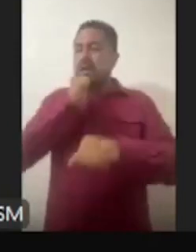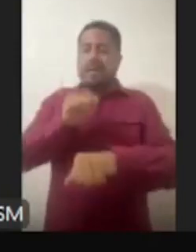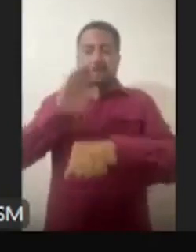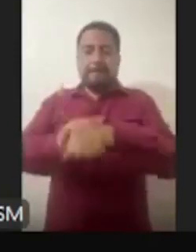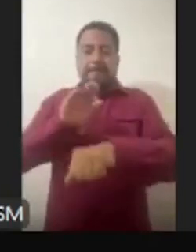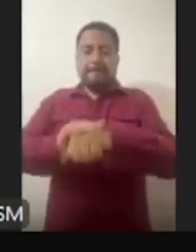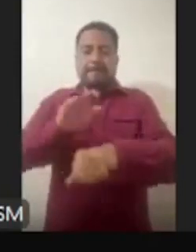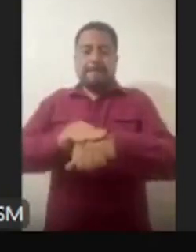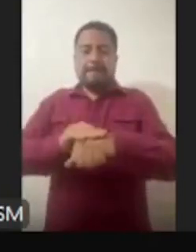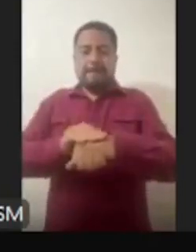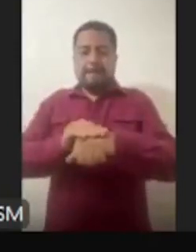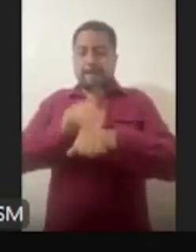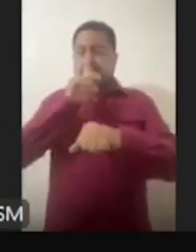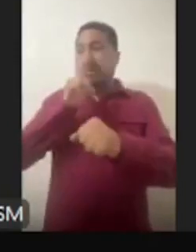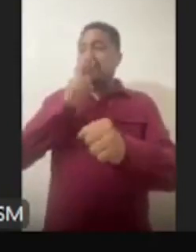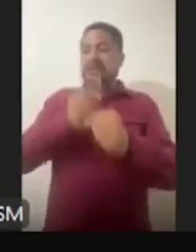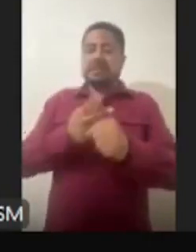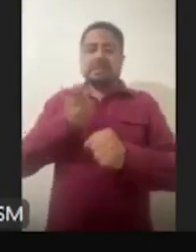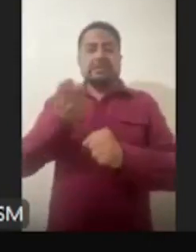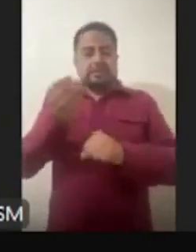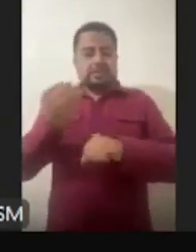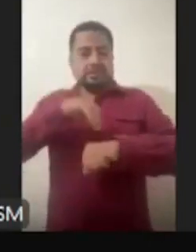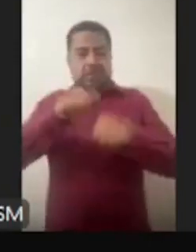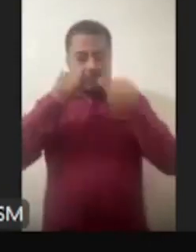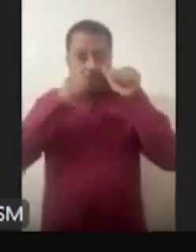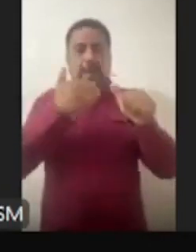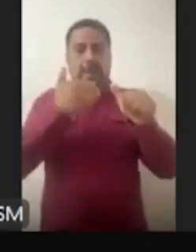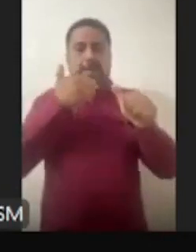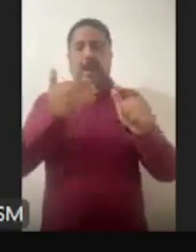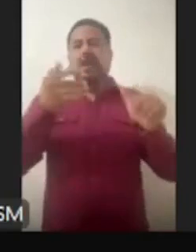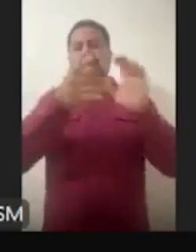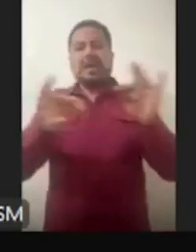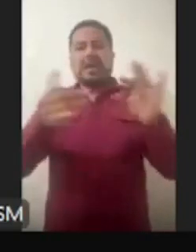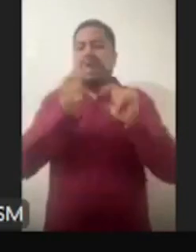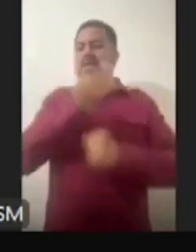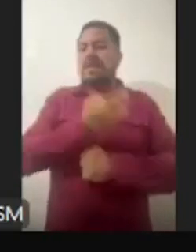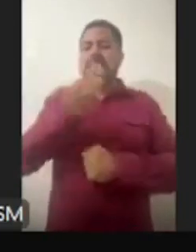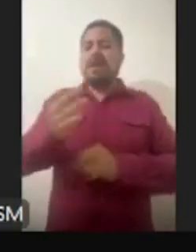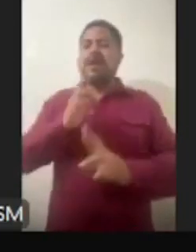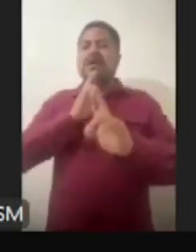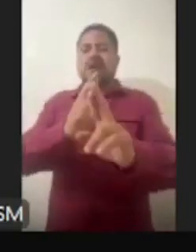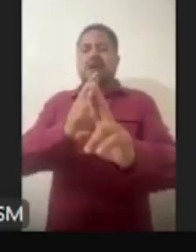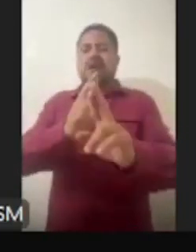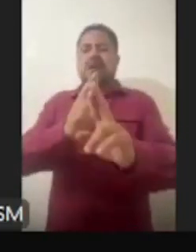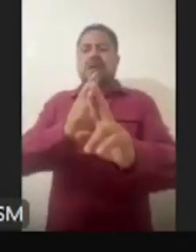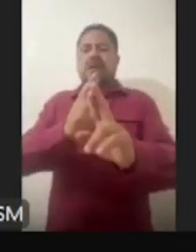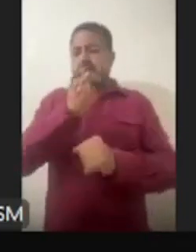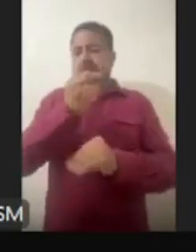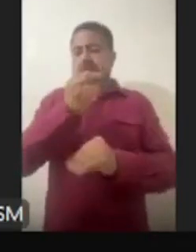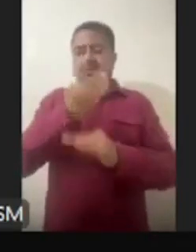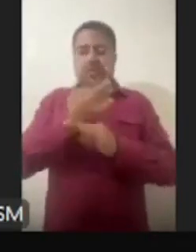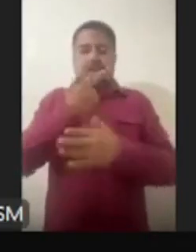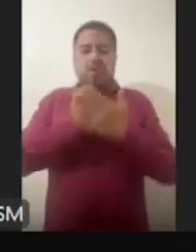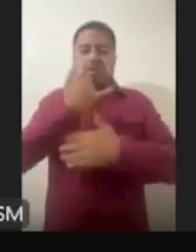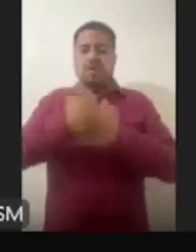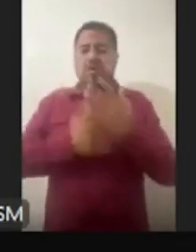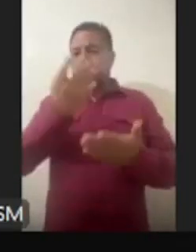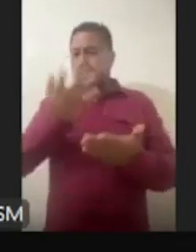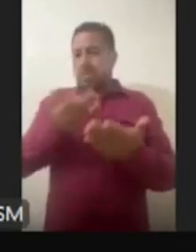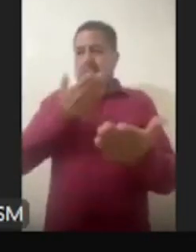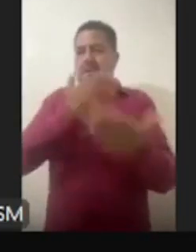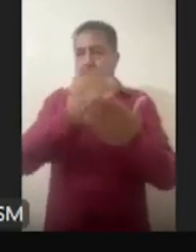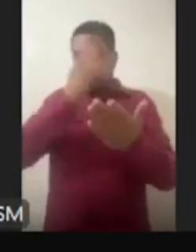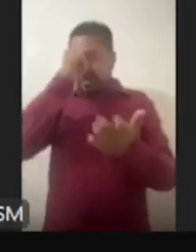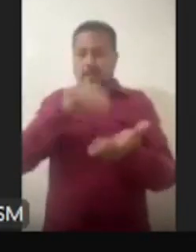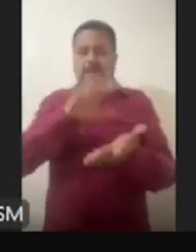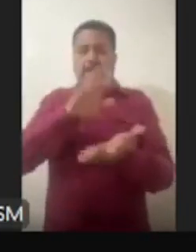autoridad responsable dio cumplimiento en los términos señalados en la resolución. Por lo tanto, el proyecto de la cuenta propone acordar el cumplimiento de la sentencia, así como